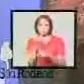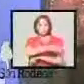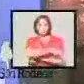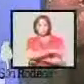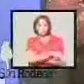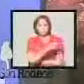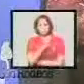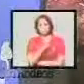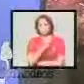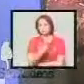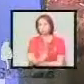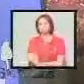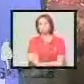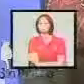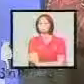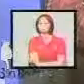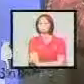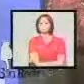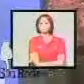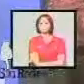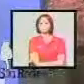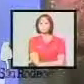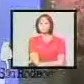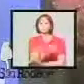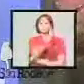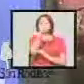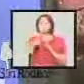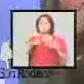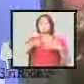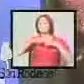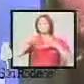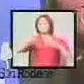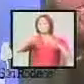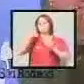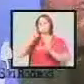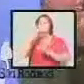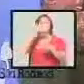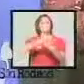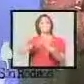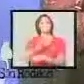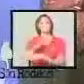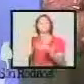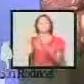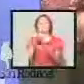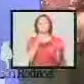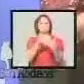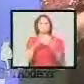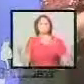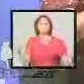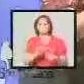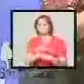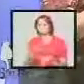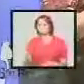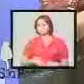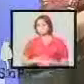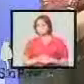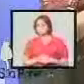que tenga el costarricense la oportunidad nada más de llegar de forma cercana al banco,